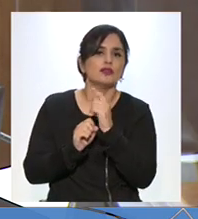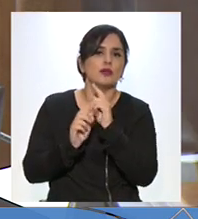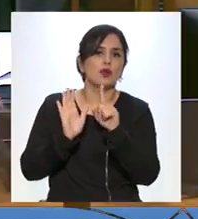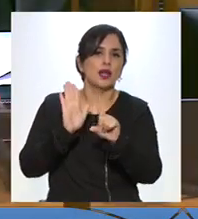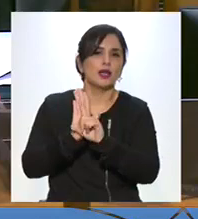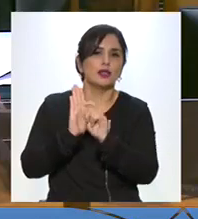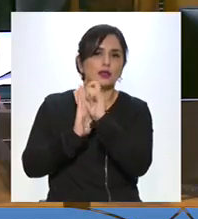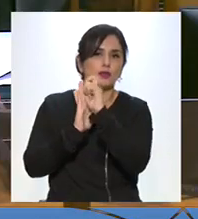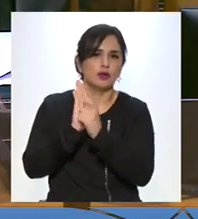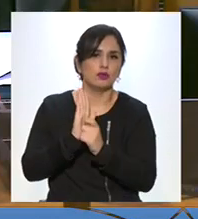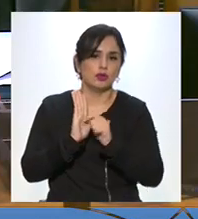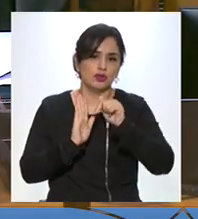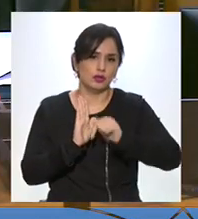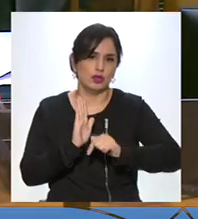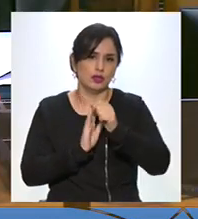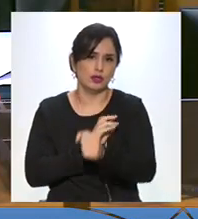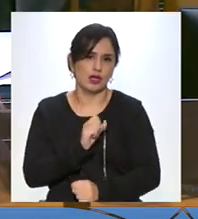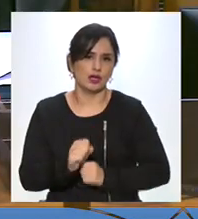gracias.